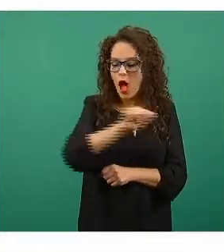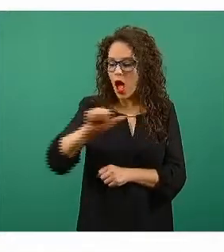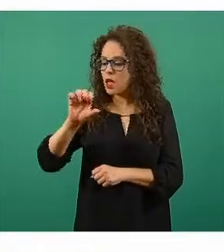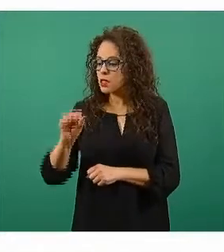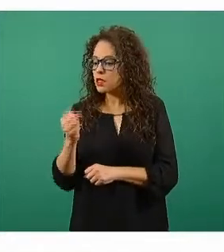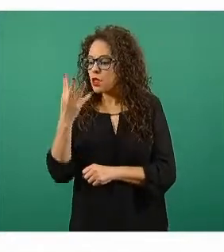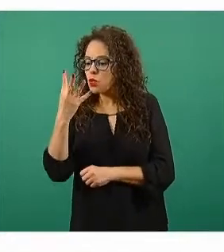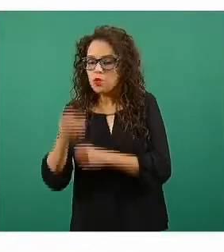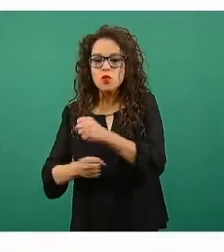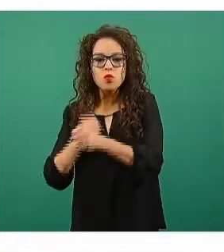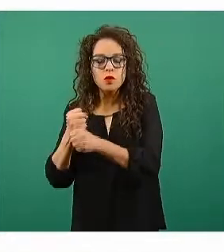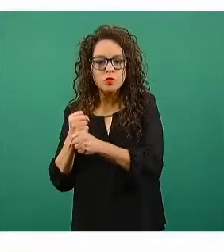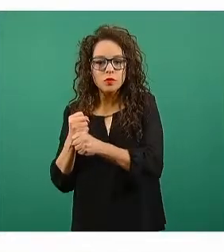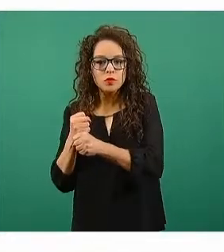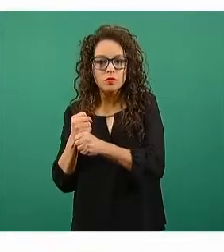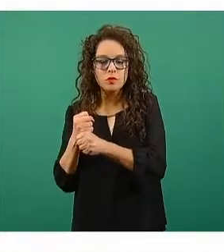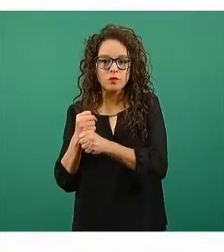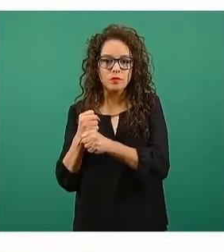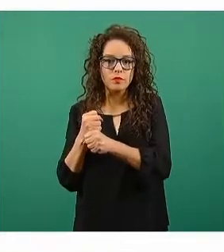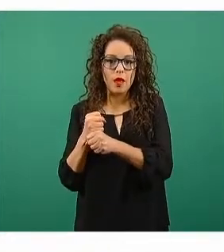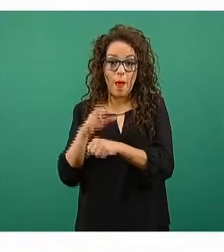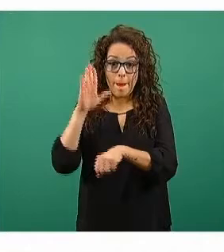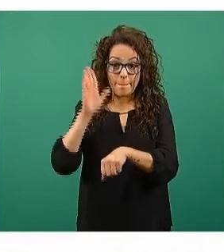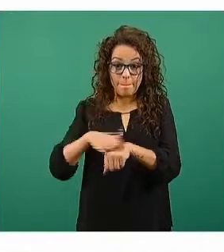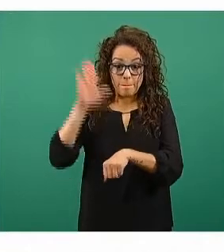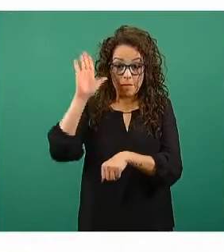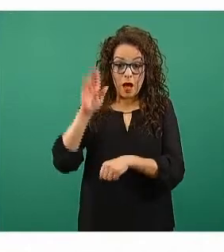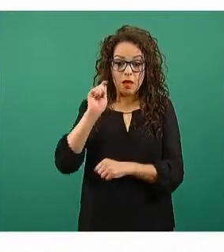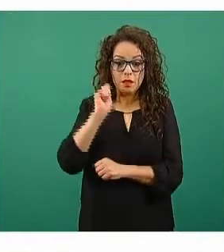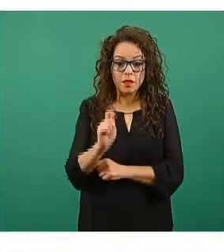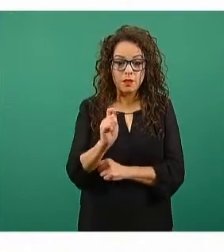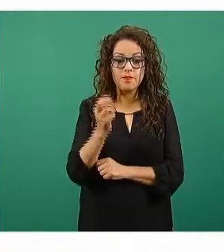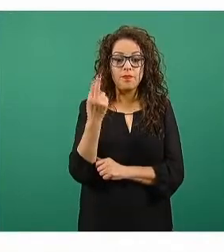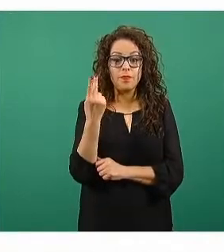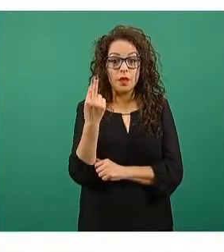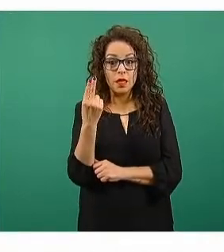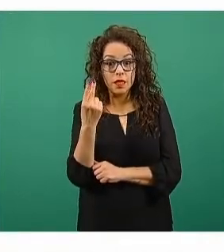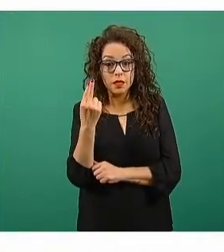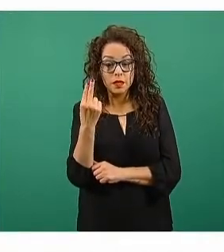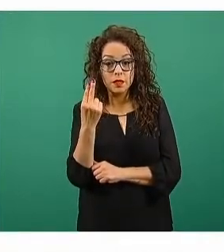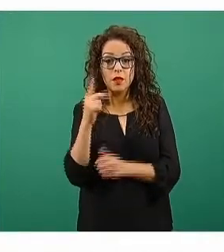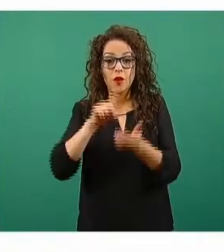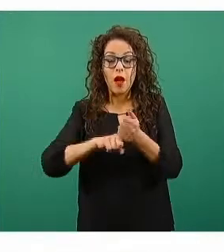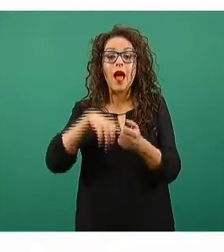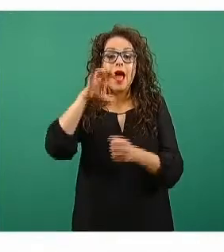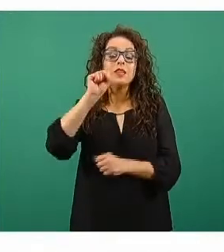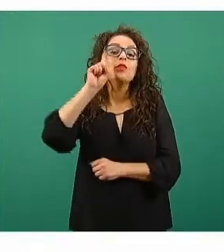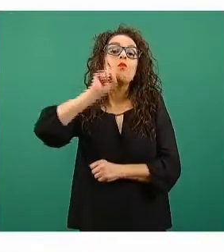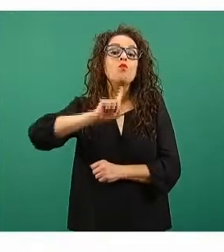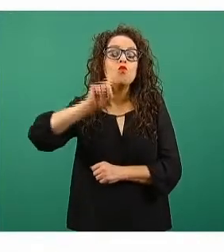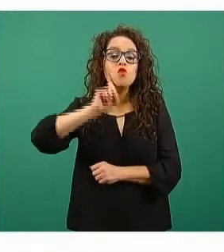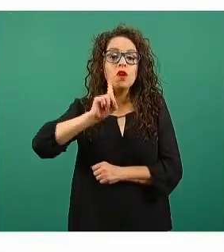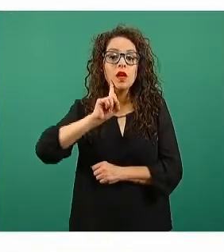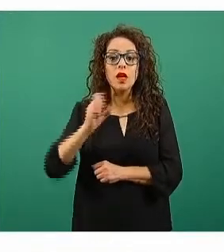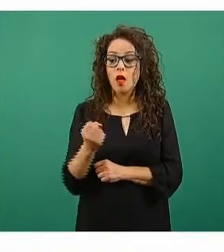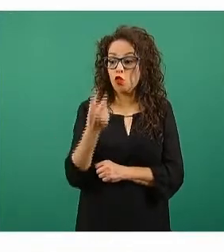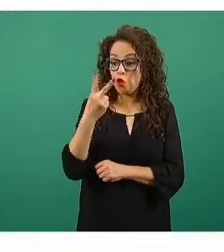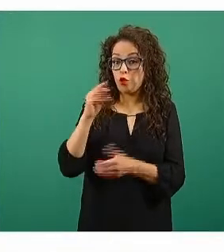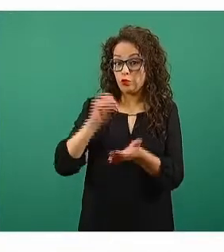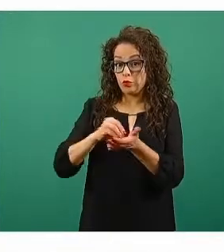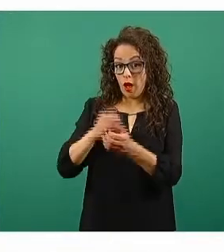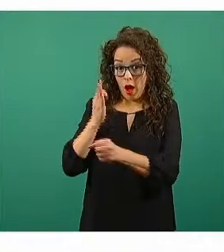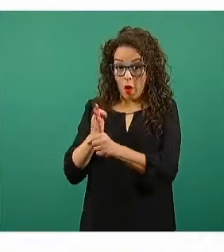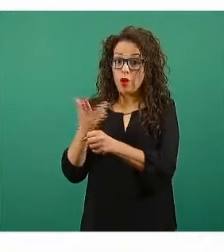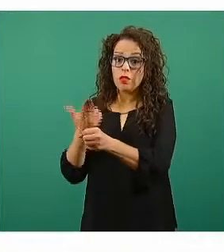64 años, la mayoría, 25, se han presentado en mujeres, 2 personas aún